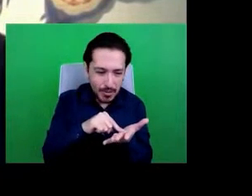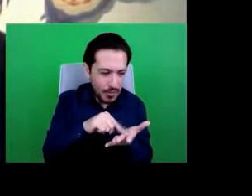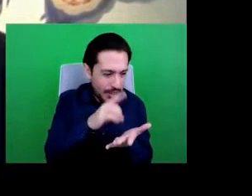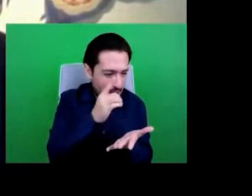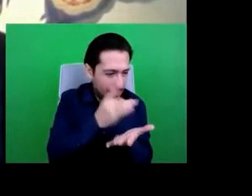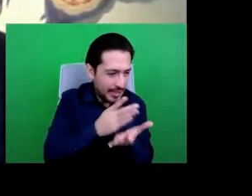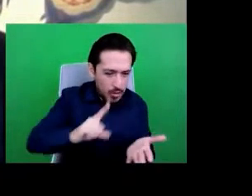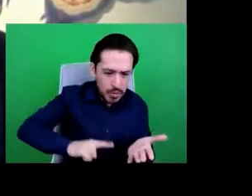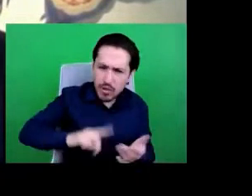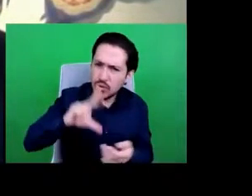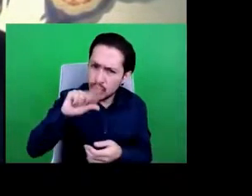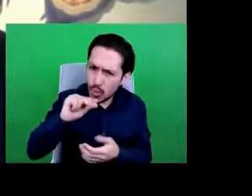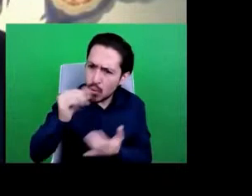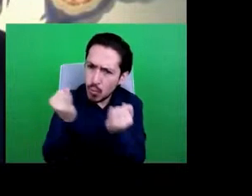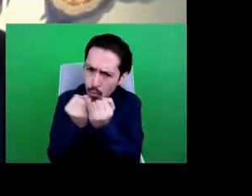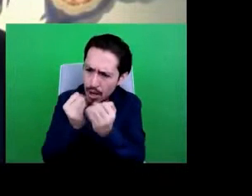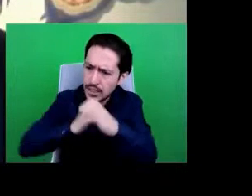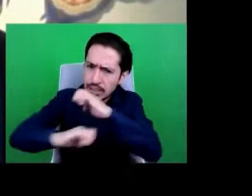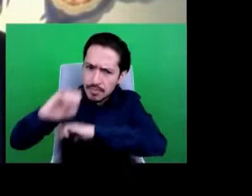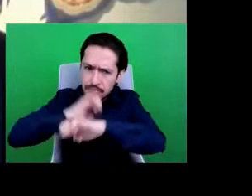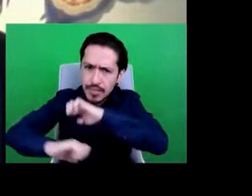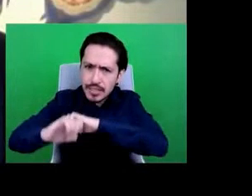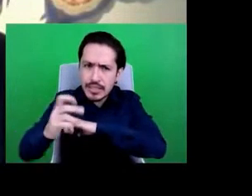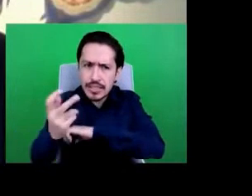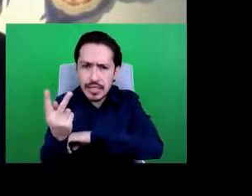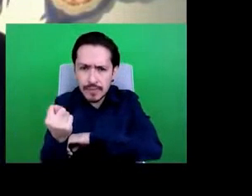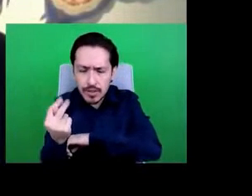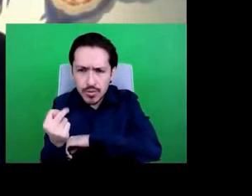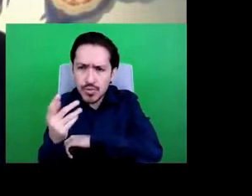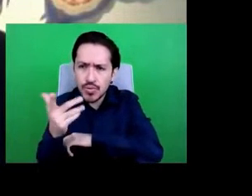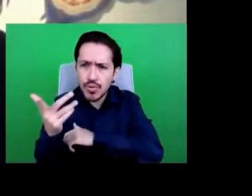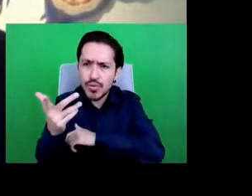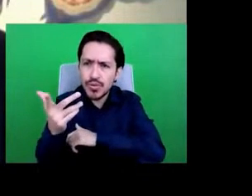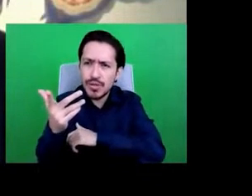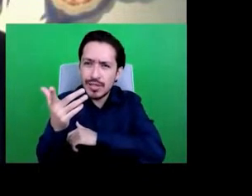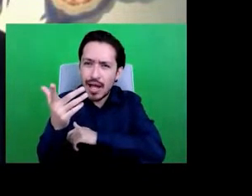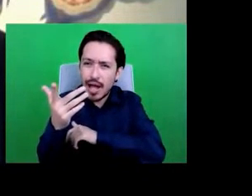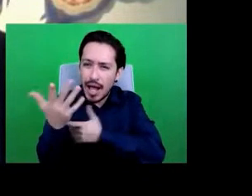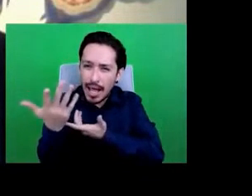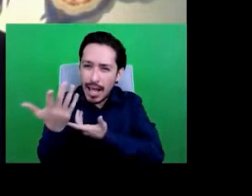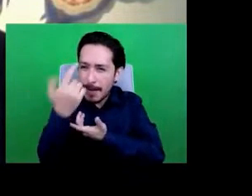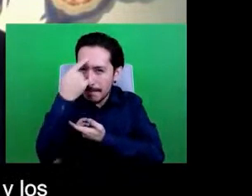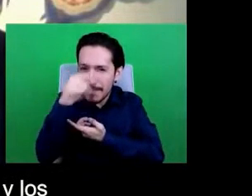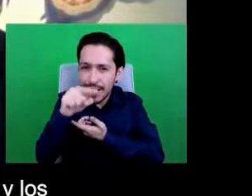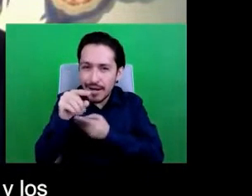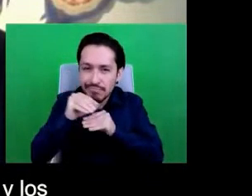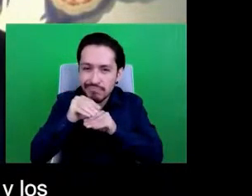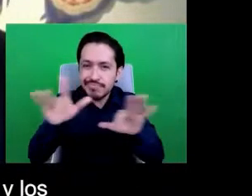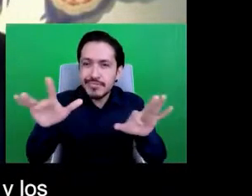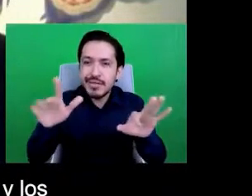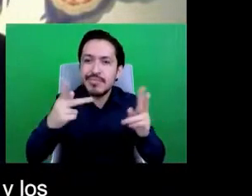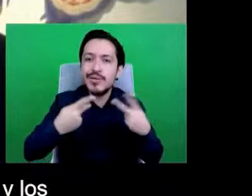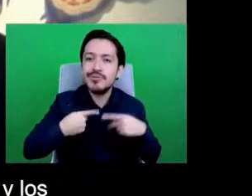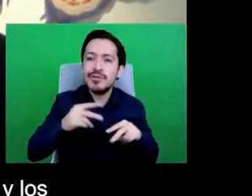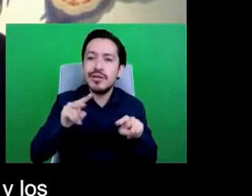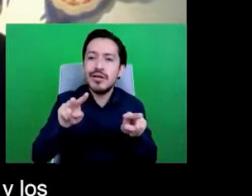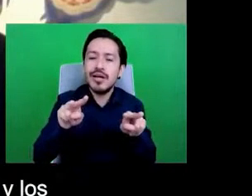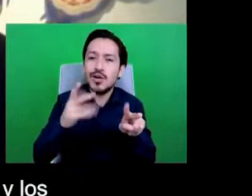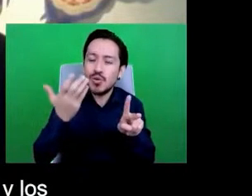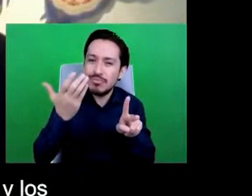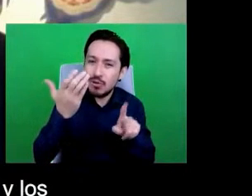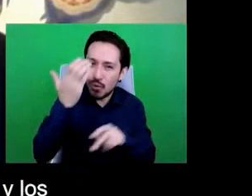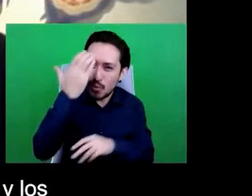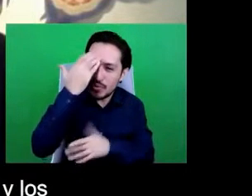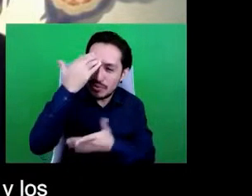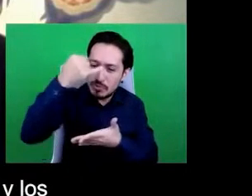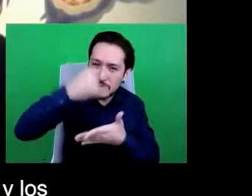así la gente pueda percibir y valorar su pasado más. Yo creo que promover